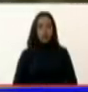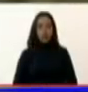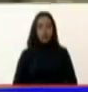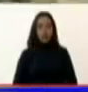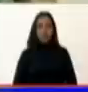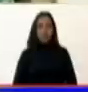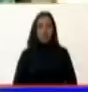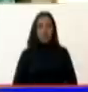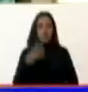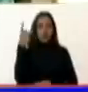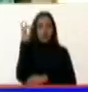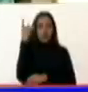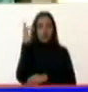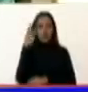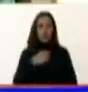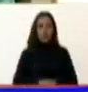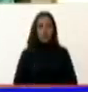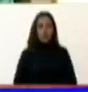¡viva Bolivia!